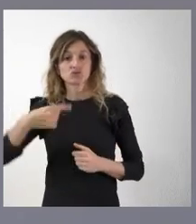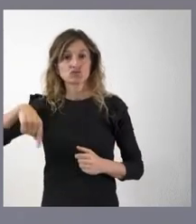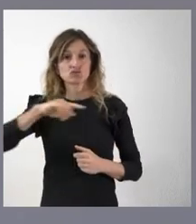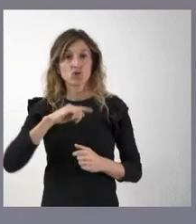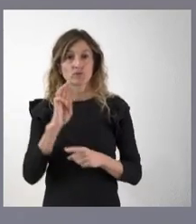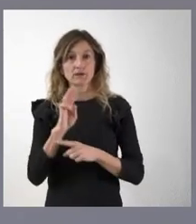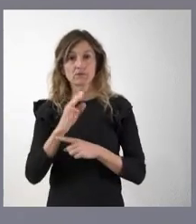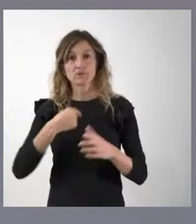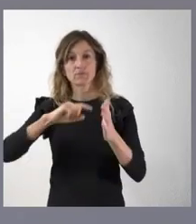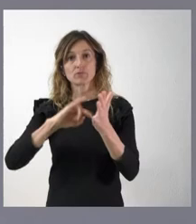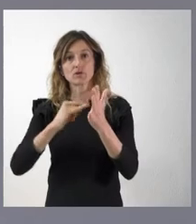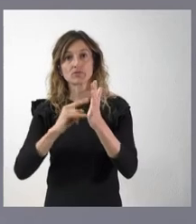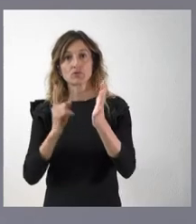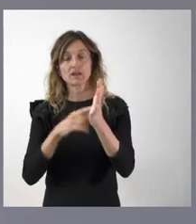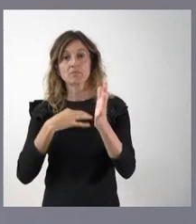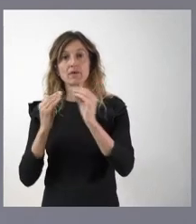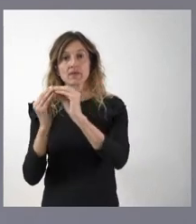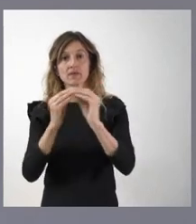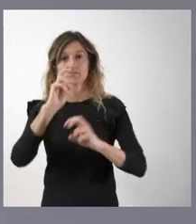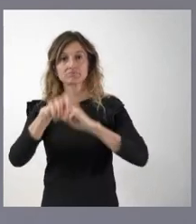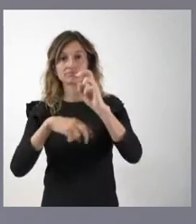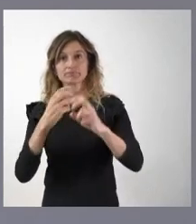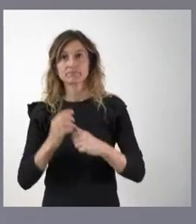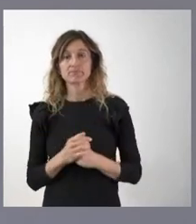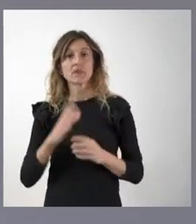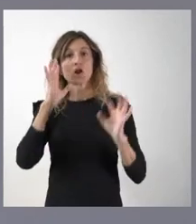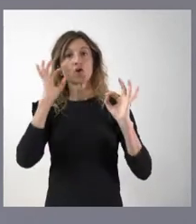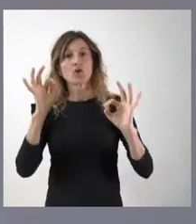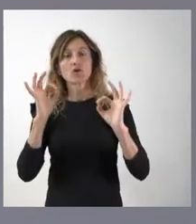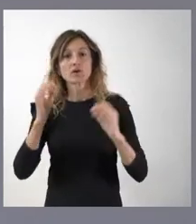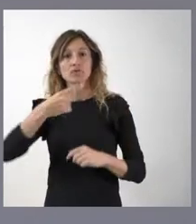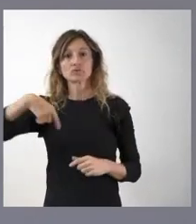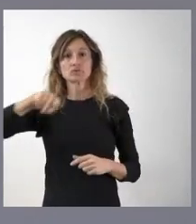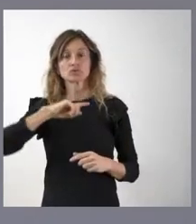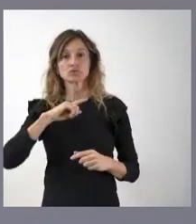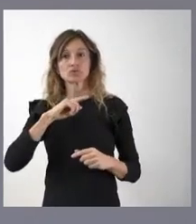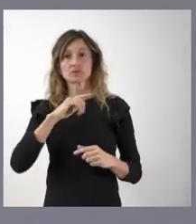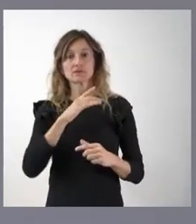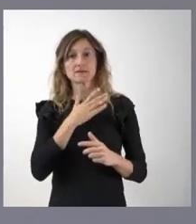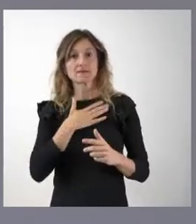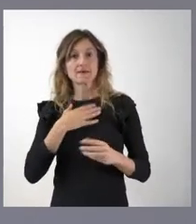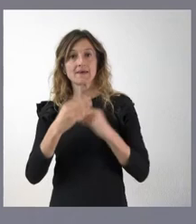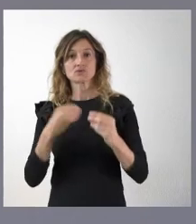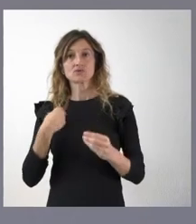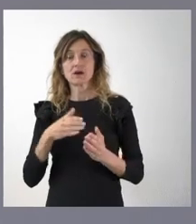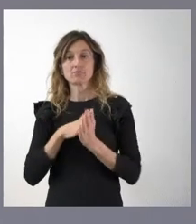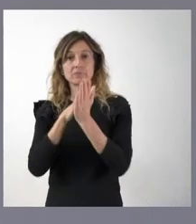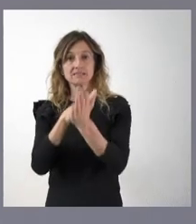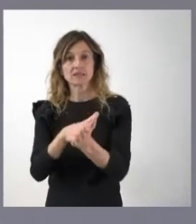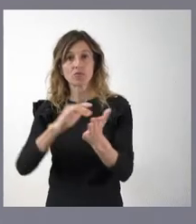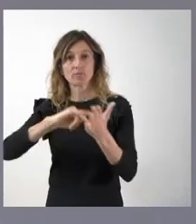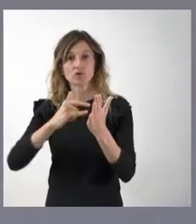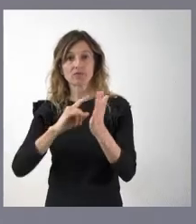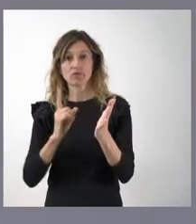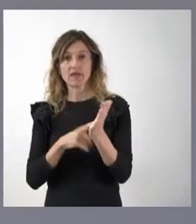enmendar un proyecto de ley y todos pueden presentar enmiendas y lógicamente nosotros teníamos que hacer lo que teníamos que hacer que es presentar el proyecto de ley